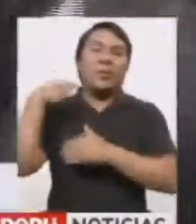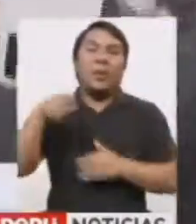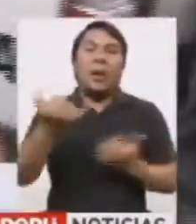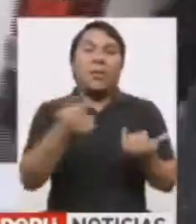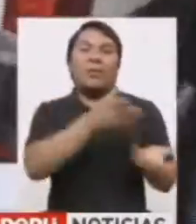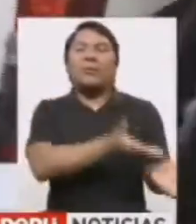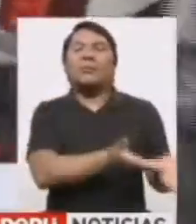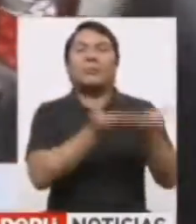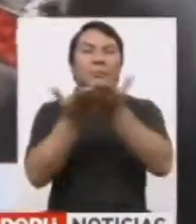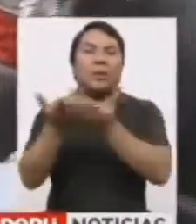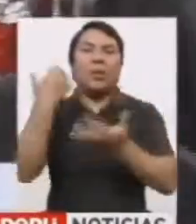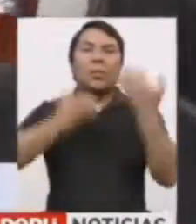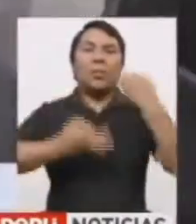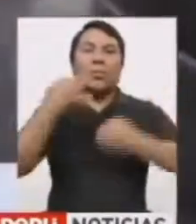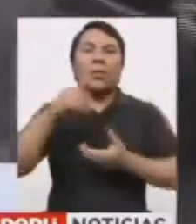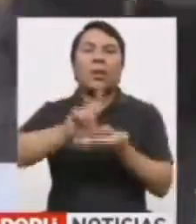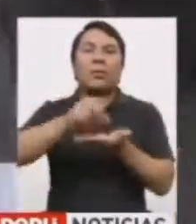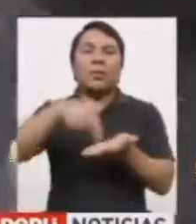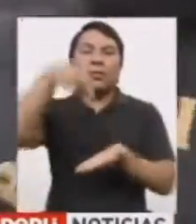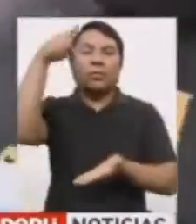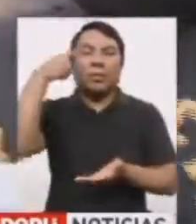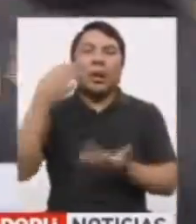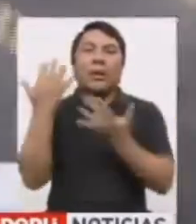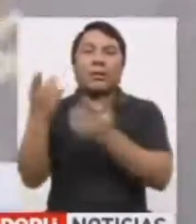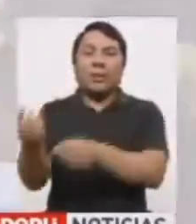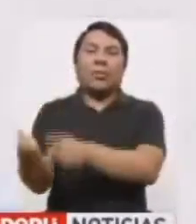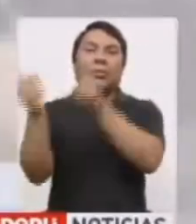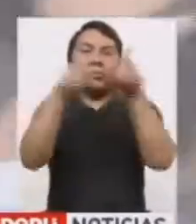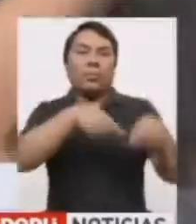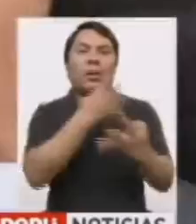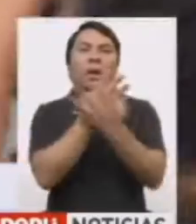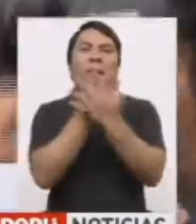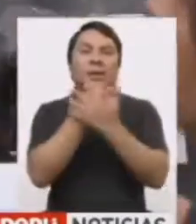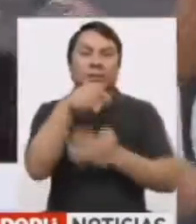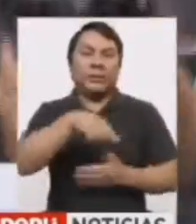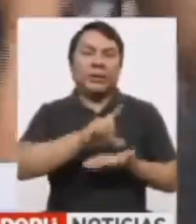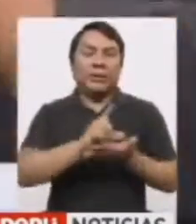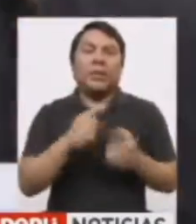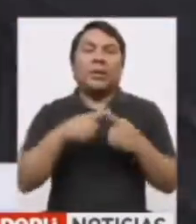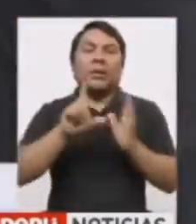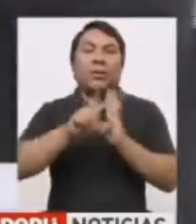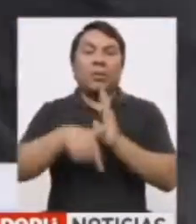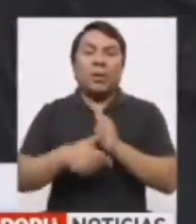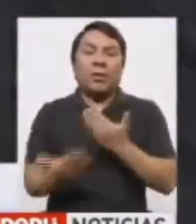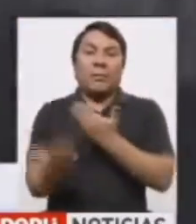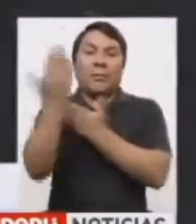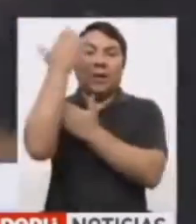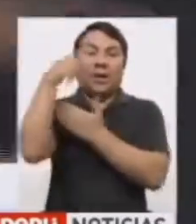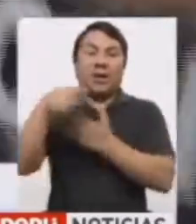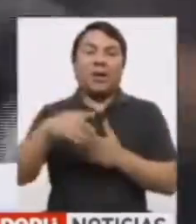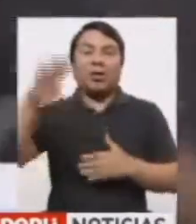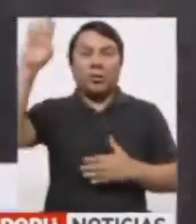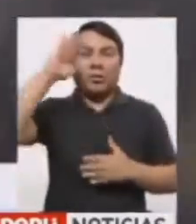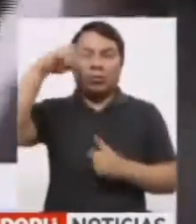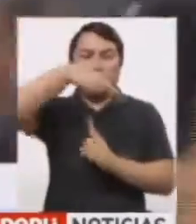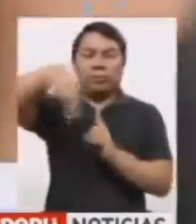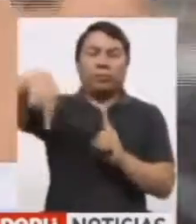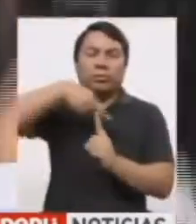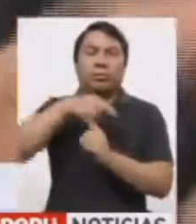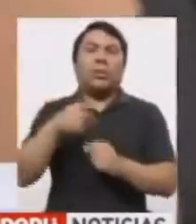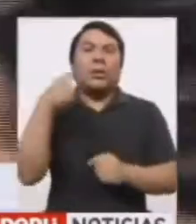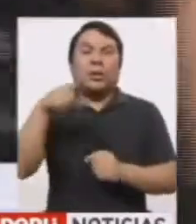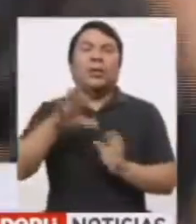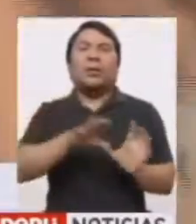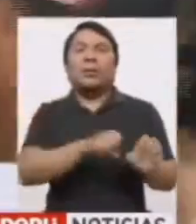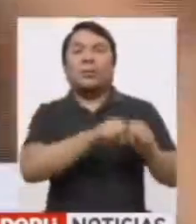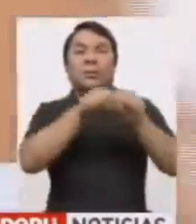Judicial de Lima Norte, al espera su traslado a una cárcel de la capital. Más temprano, en medio de un fuerte resguardo policial, el cantante fue derivado